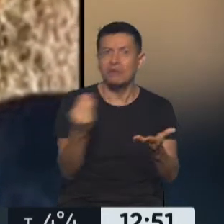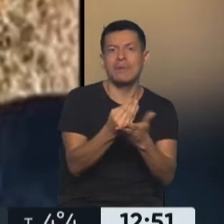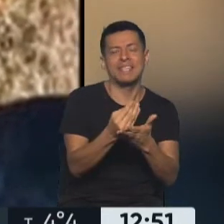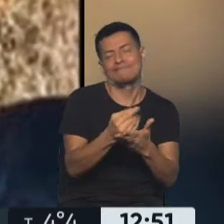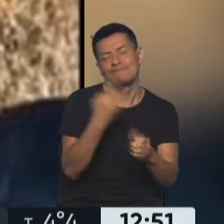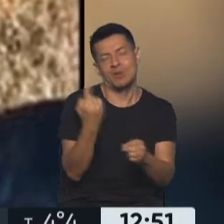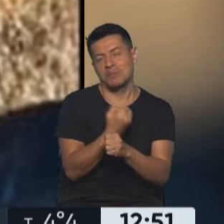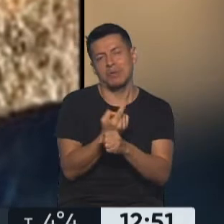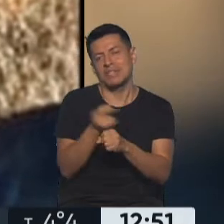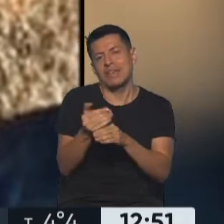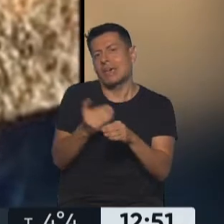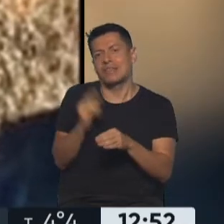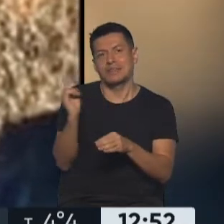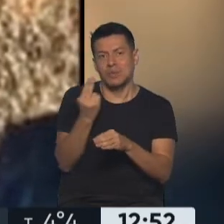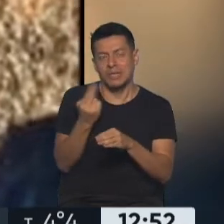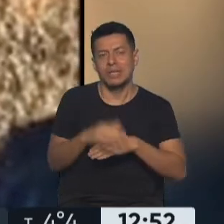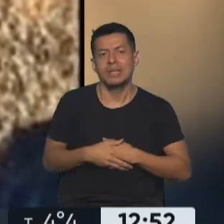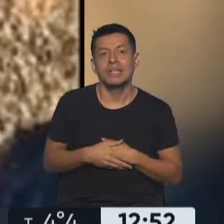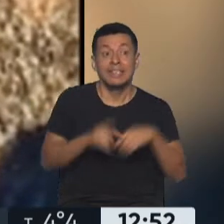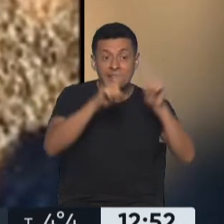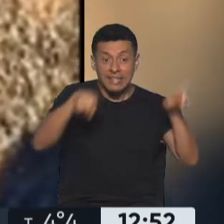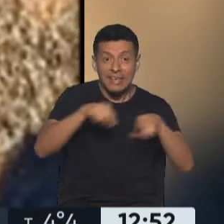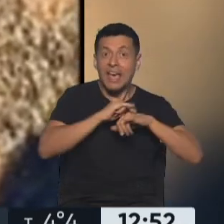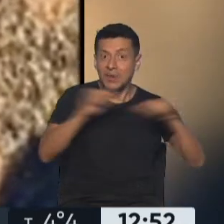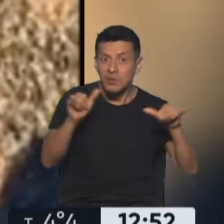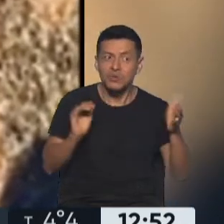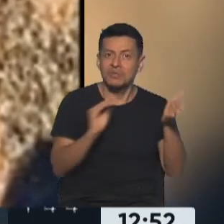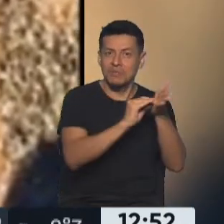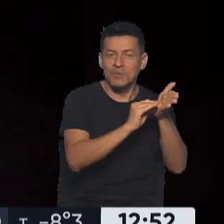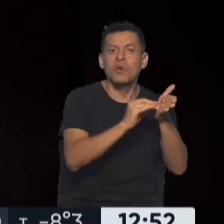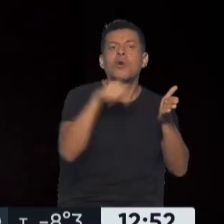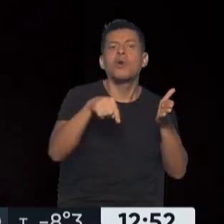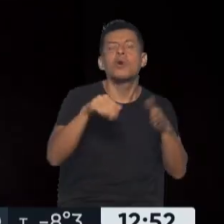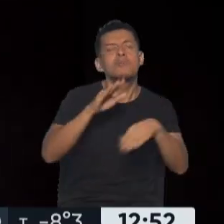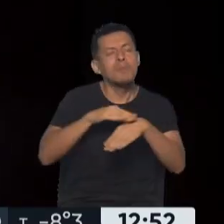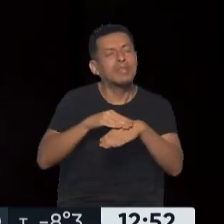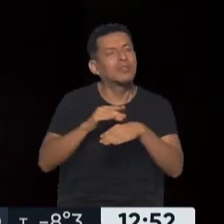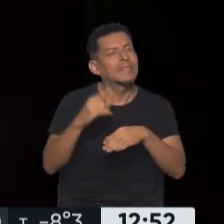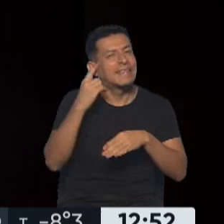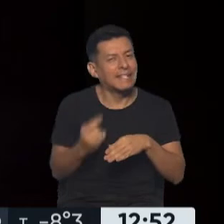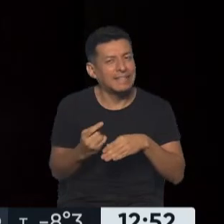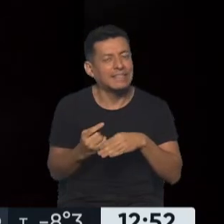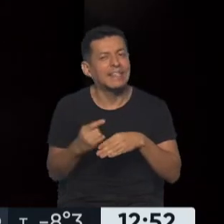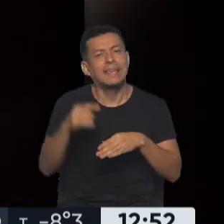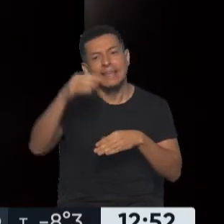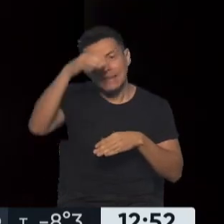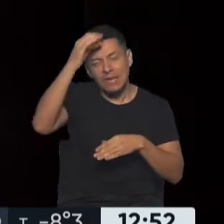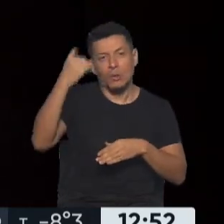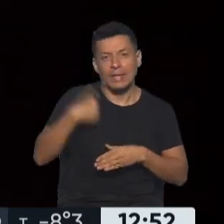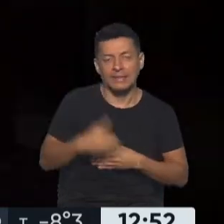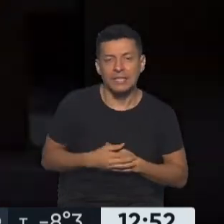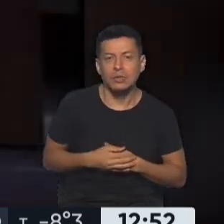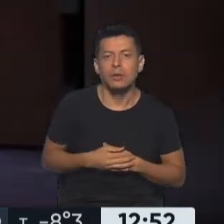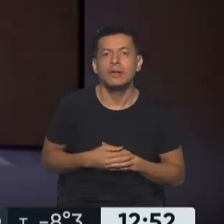pudo concretar ese anuncio. Sin dudas, Enrique protagoniza hoy uno de los momentos tristes de la historia del teatro argentino.